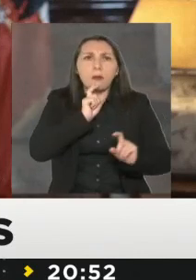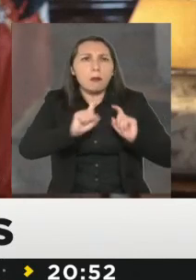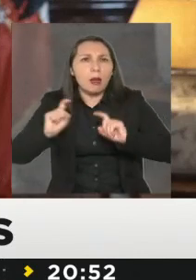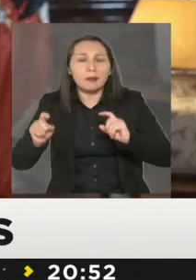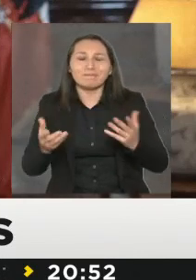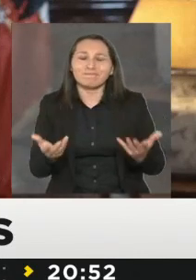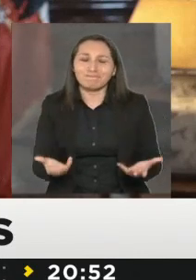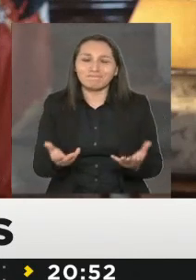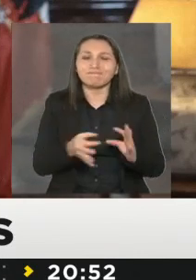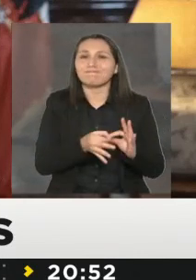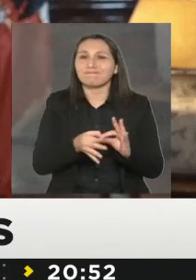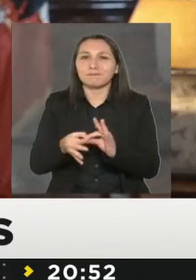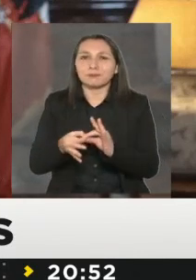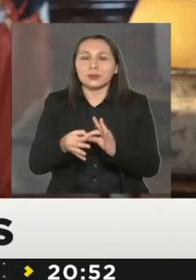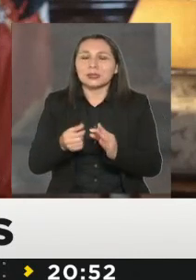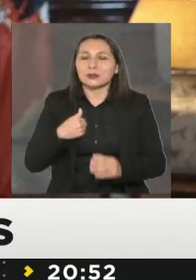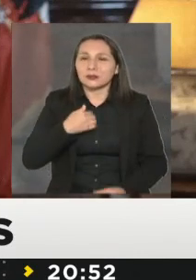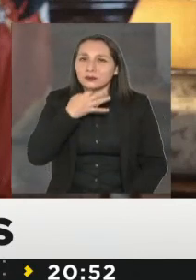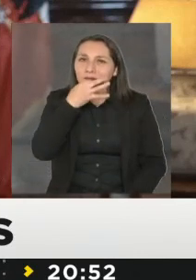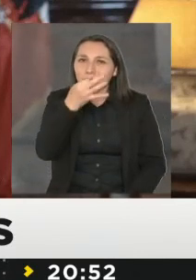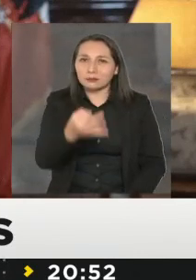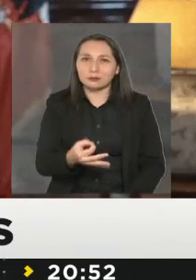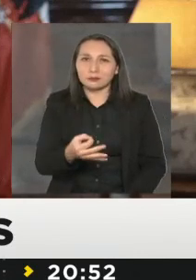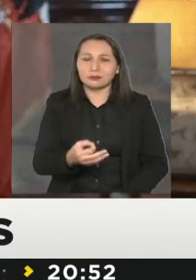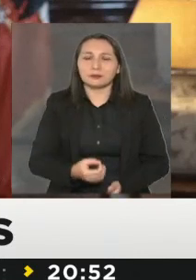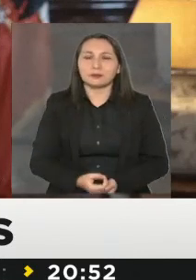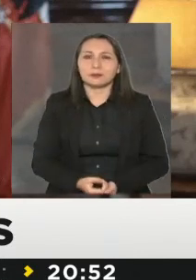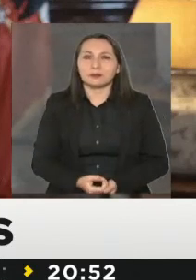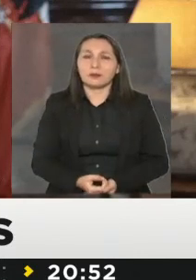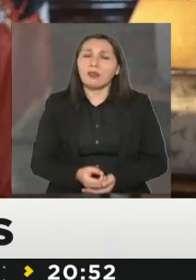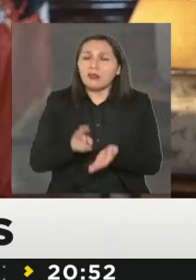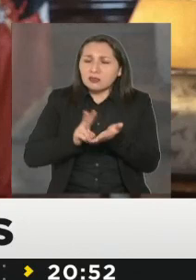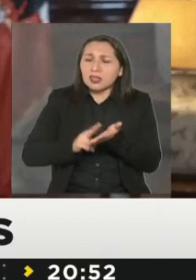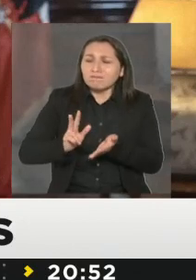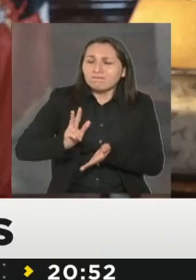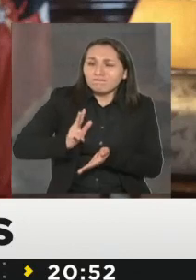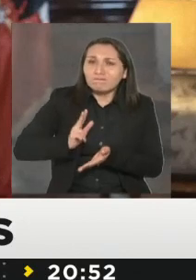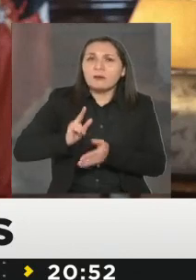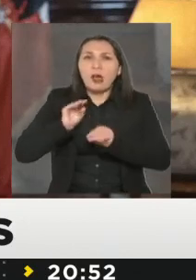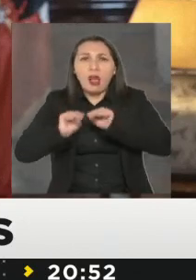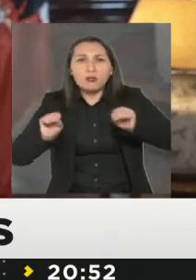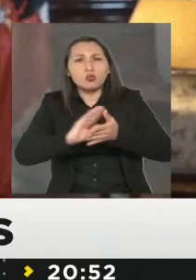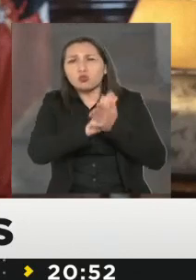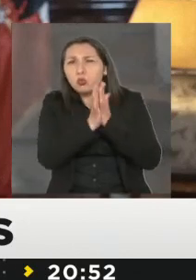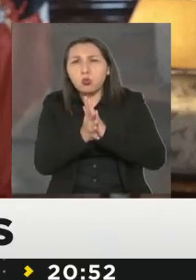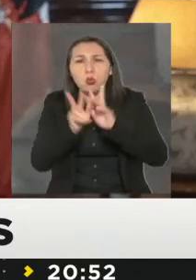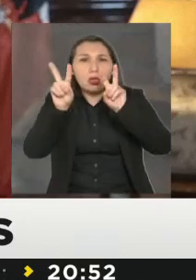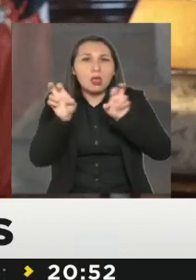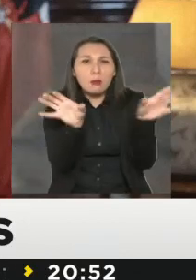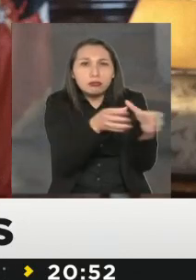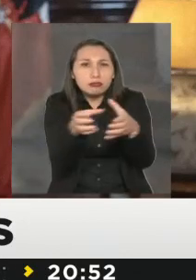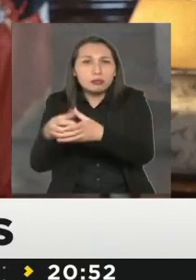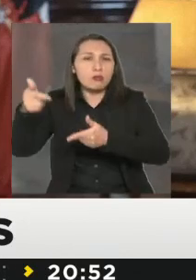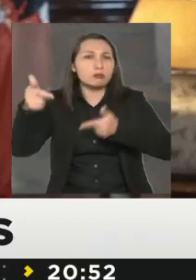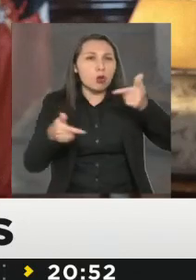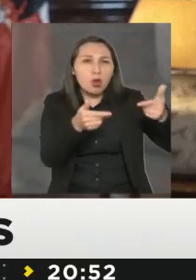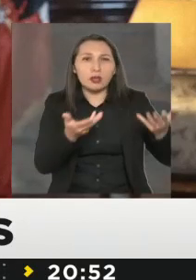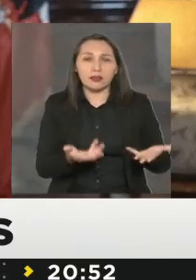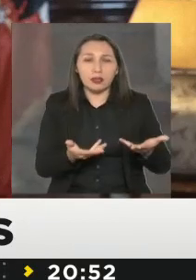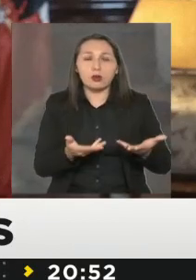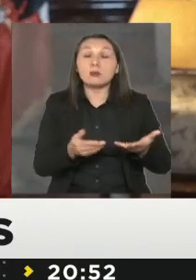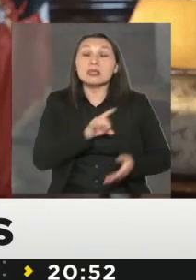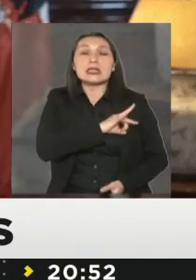hago por tanto 1 con esto llamado a todas las fuerzas políticas a poner